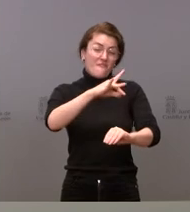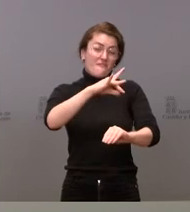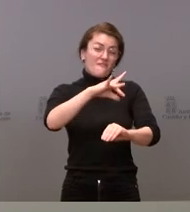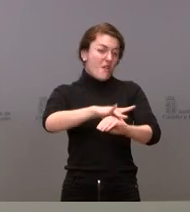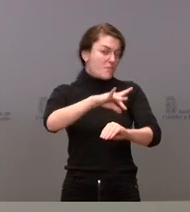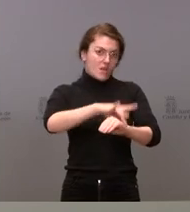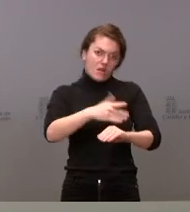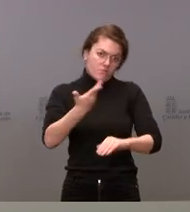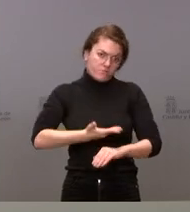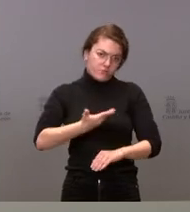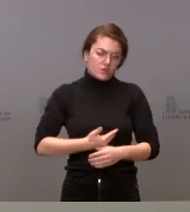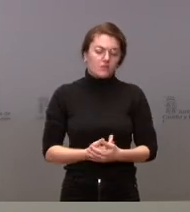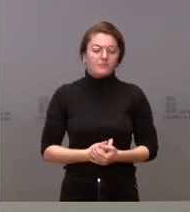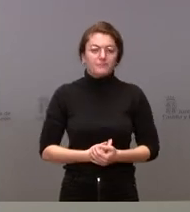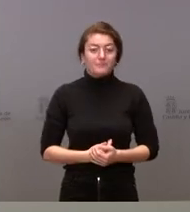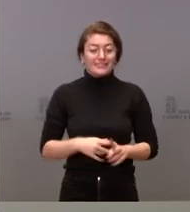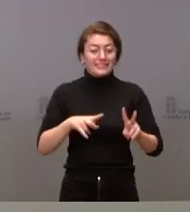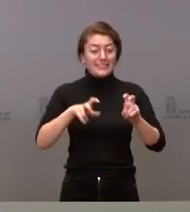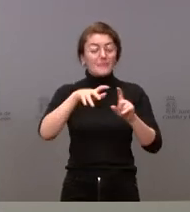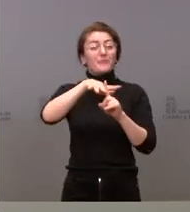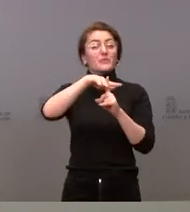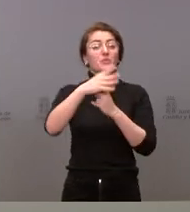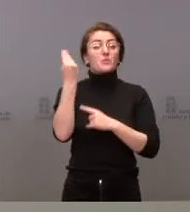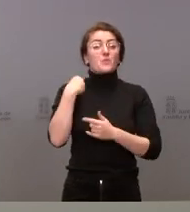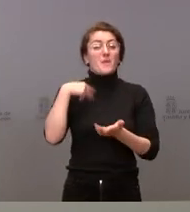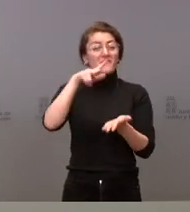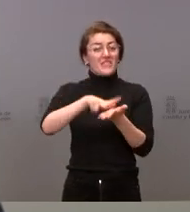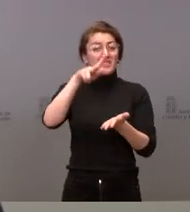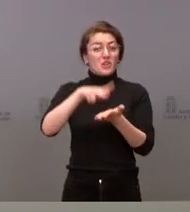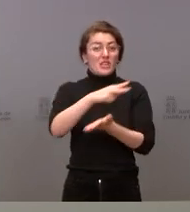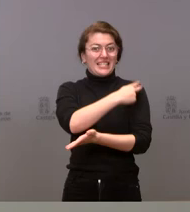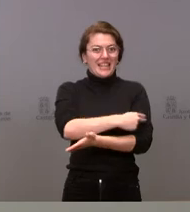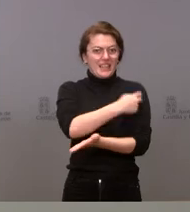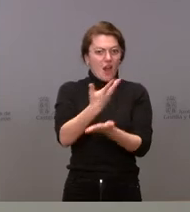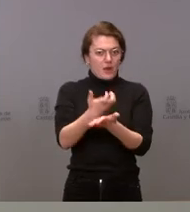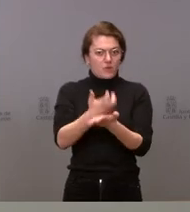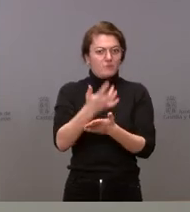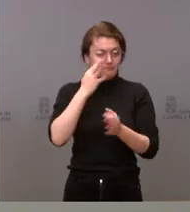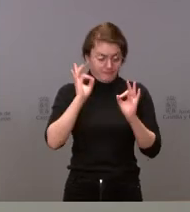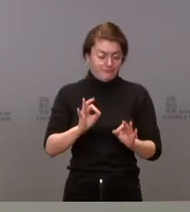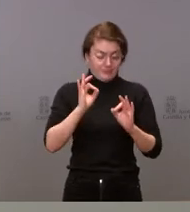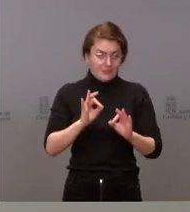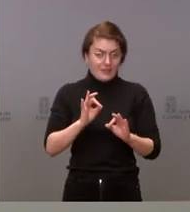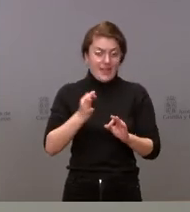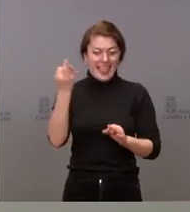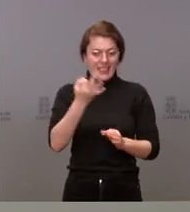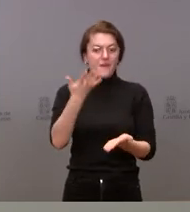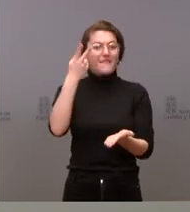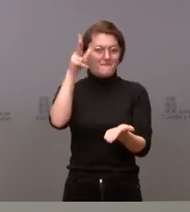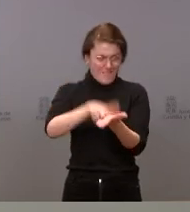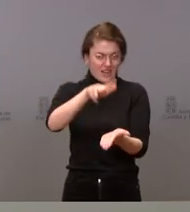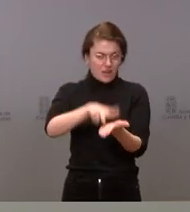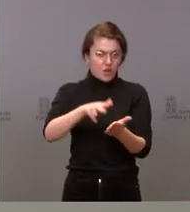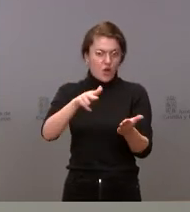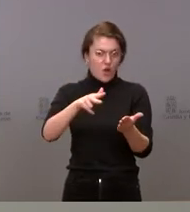importante en cuanto a la situación de verificación por el sacyr conecta si efectivamente hay que verificar las las faltas pero